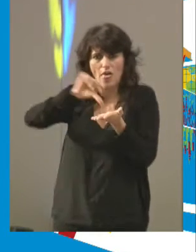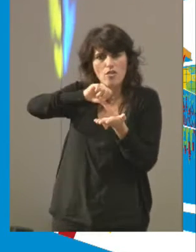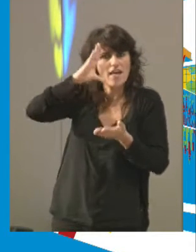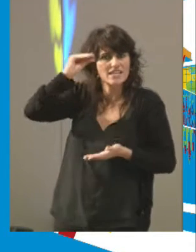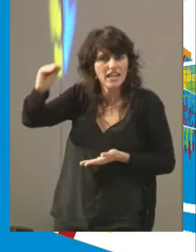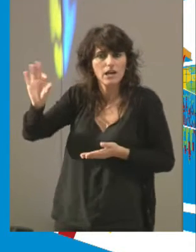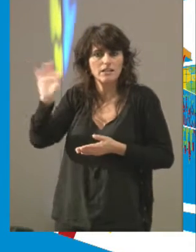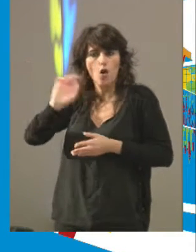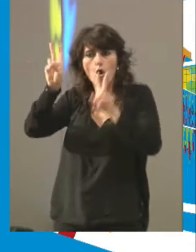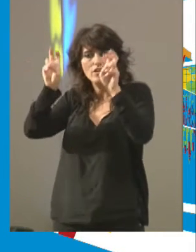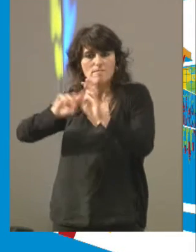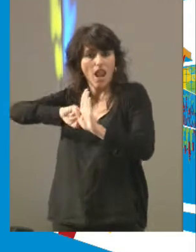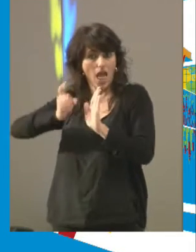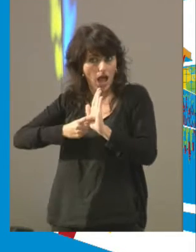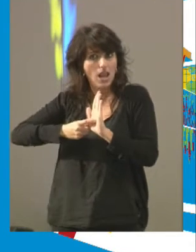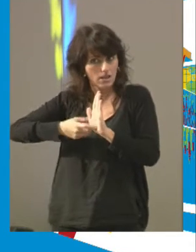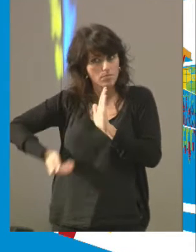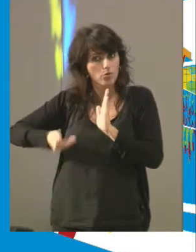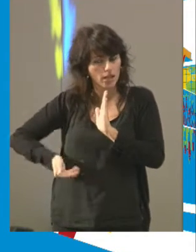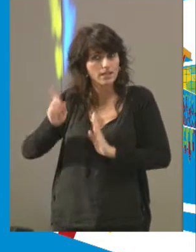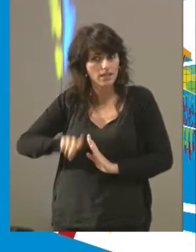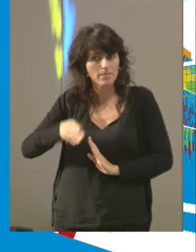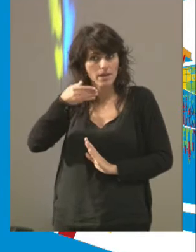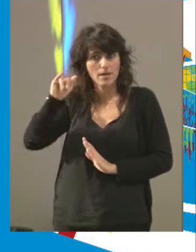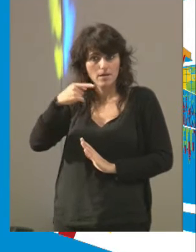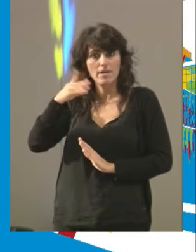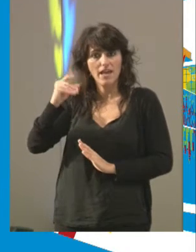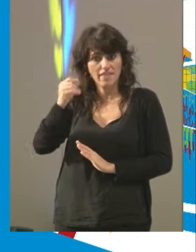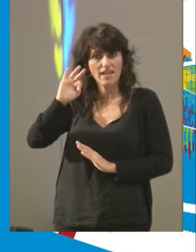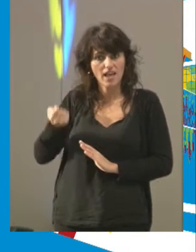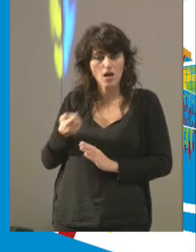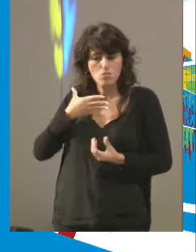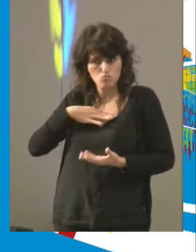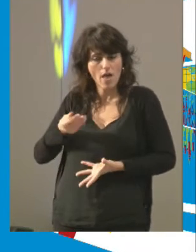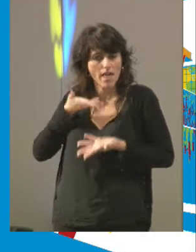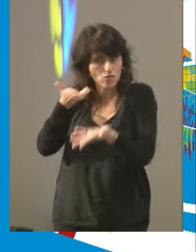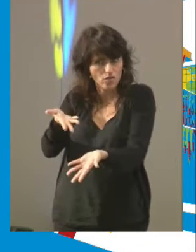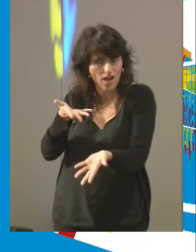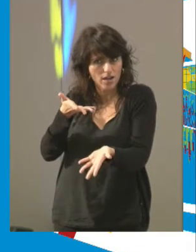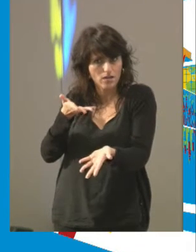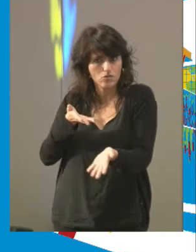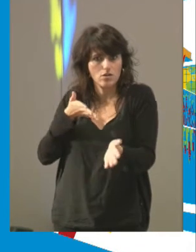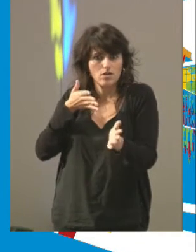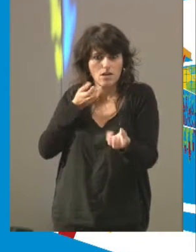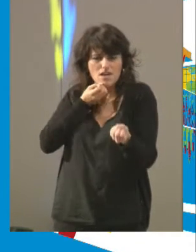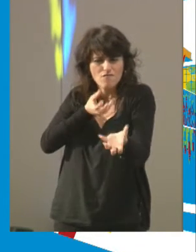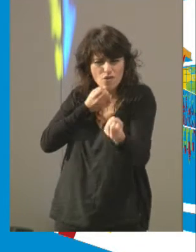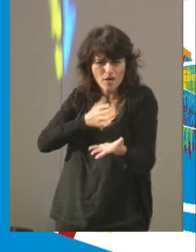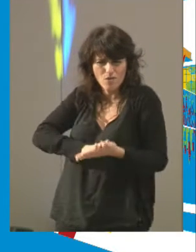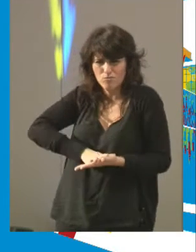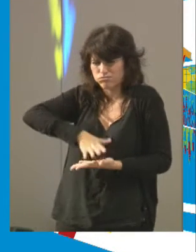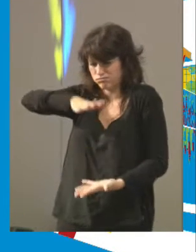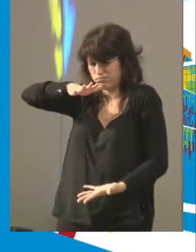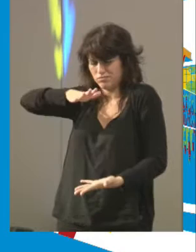temas legales. El tema legal es muy importante también, donde el Big Data puede ayudar. Es decir, la cantidad de información que se está generando a nivel